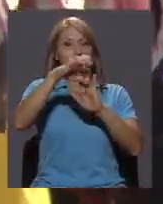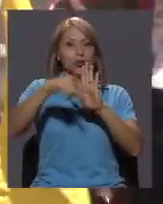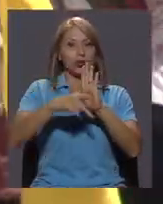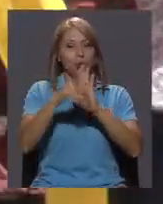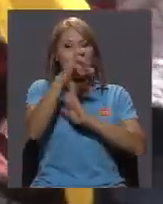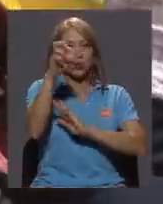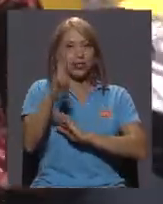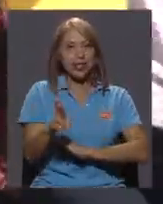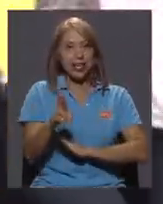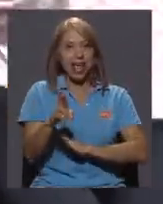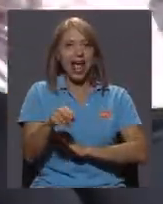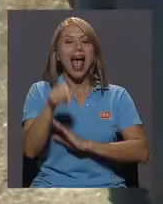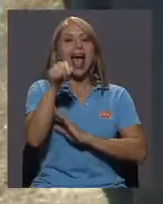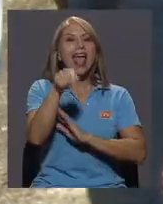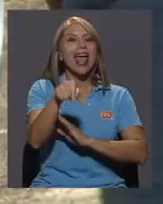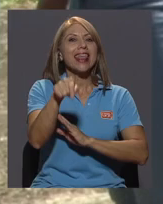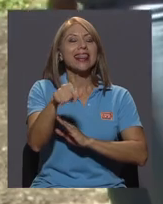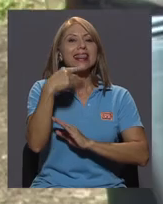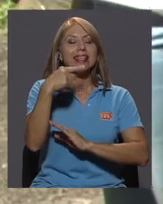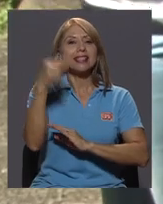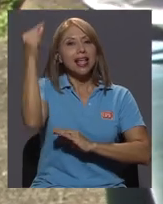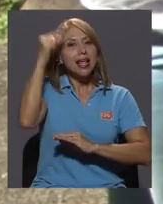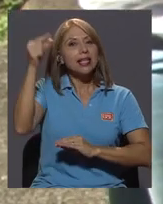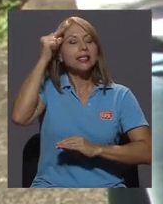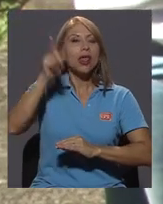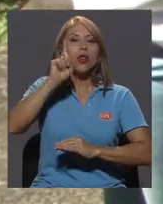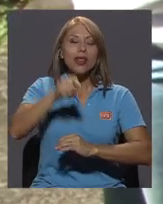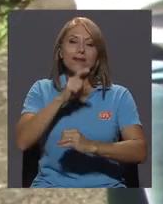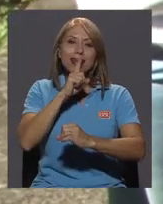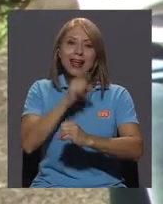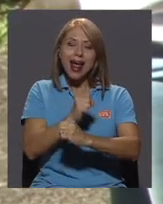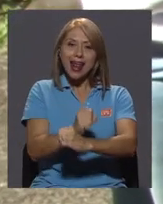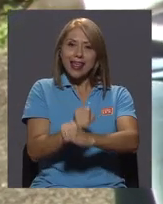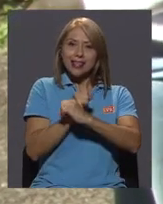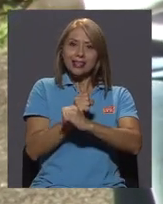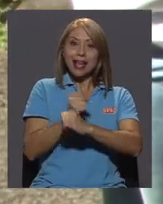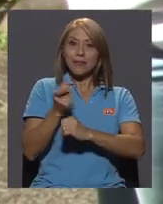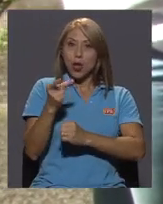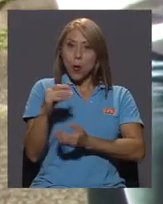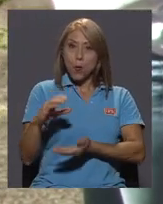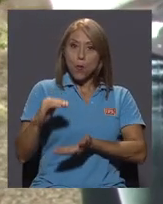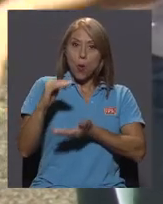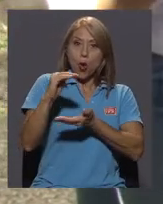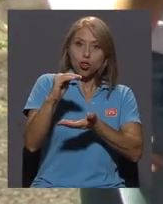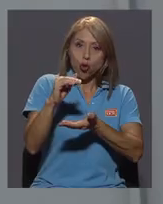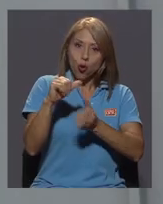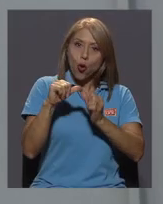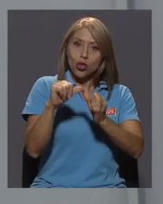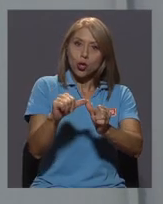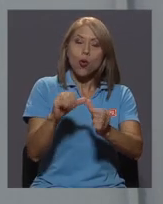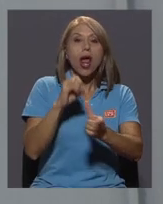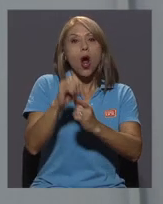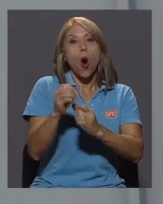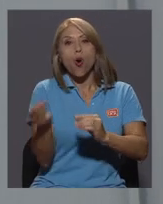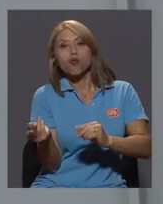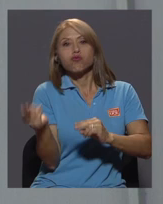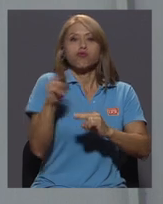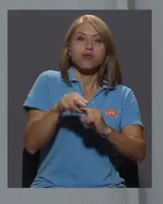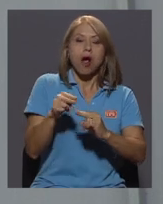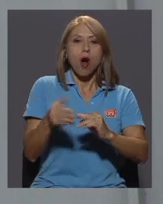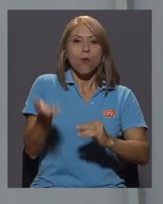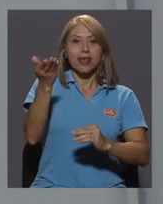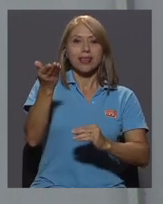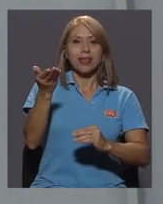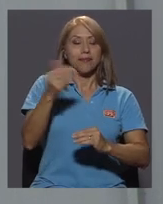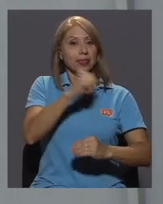de costa rica- el estado debe de garantizar que este monto se mantenga o aumente de acuerdo con henning